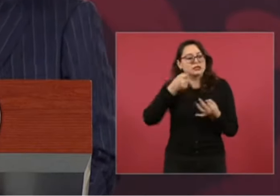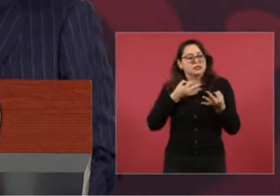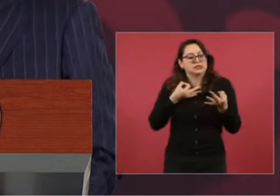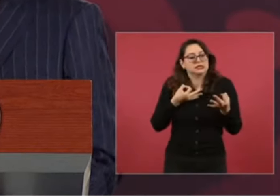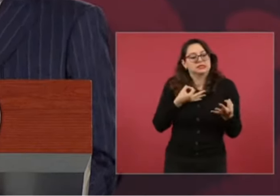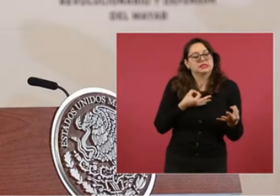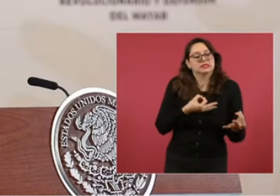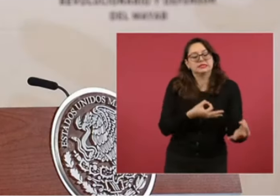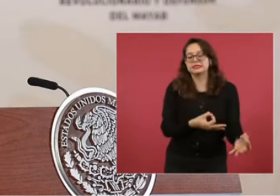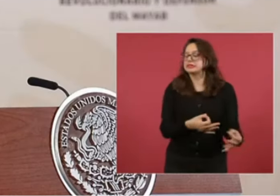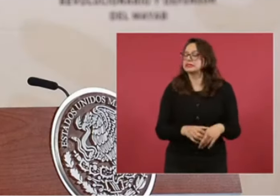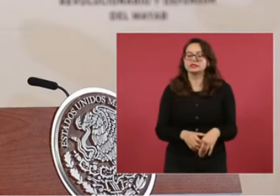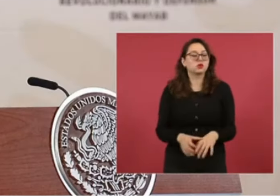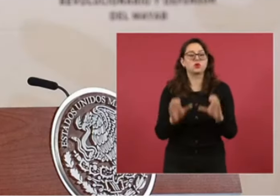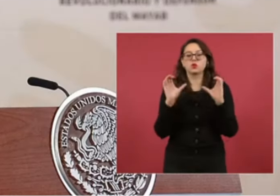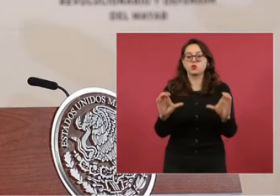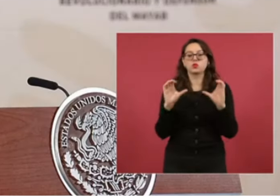cuidado